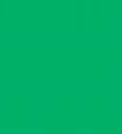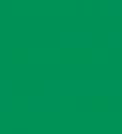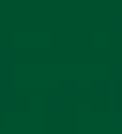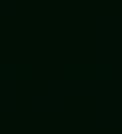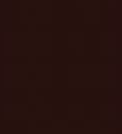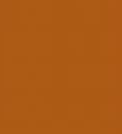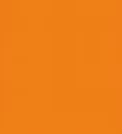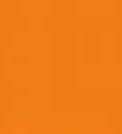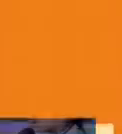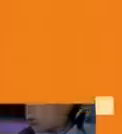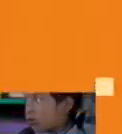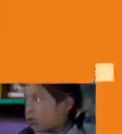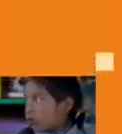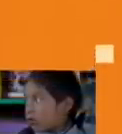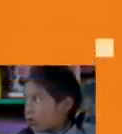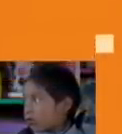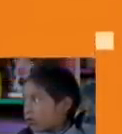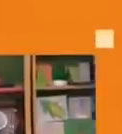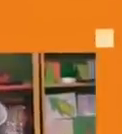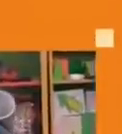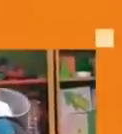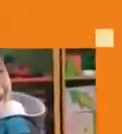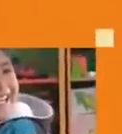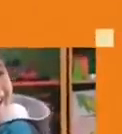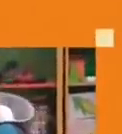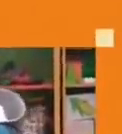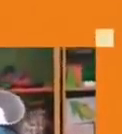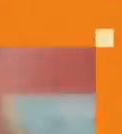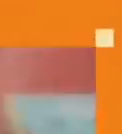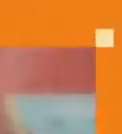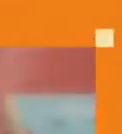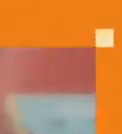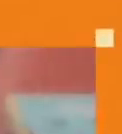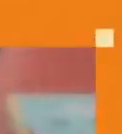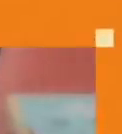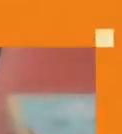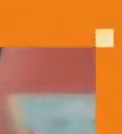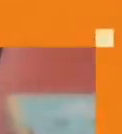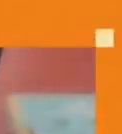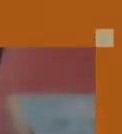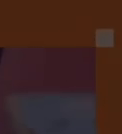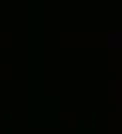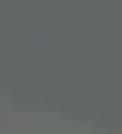casa. Estamos viendo Aprendo en Casa, primaria.